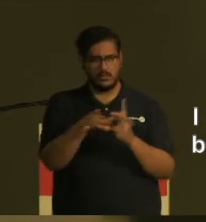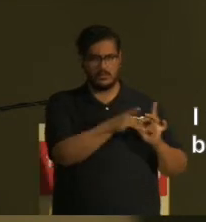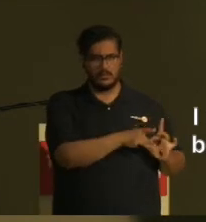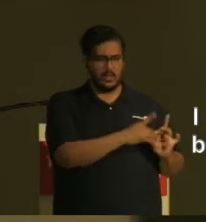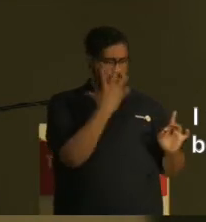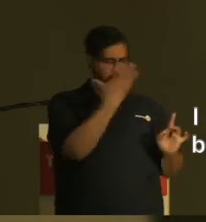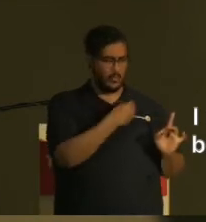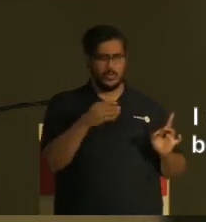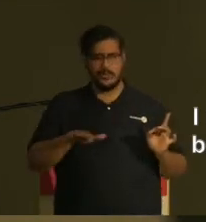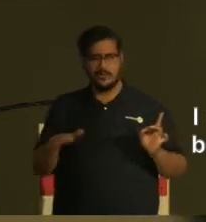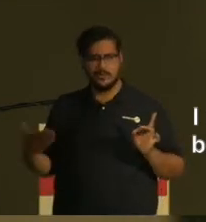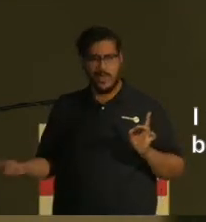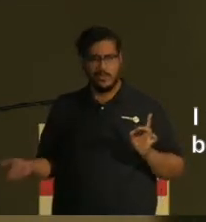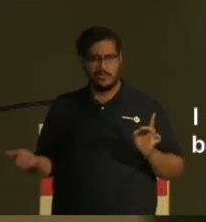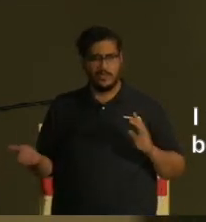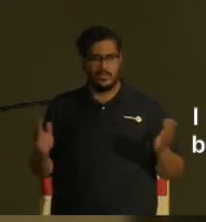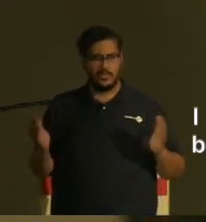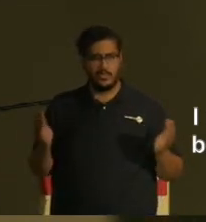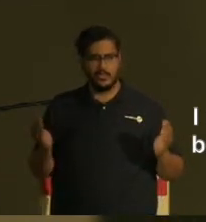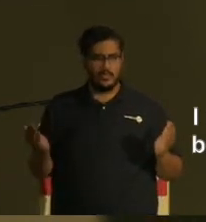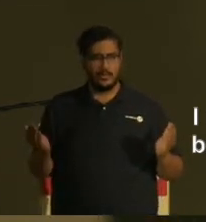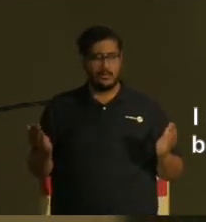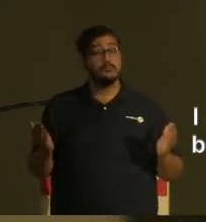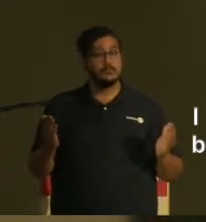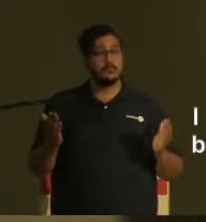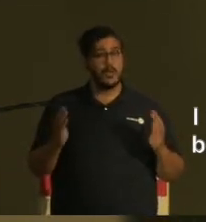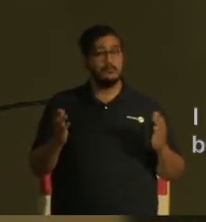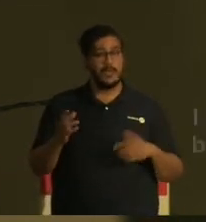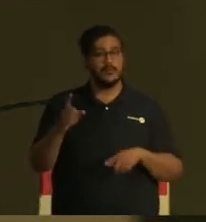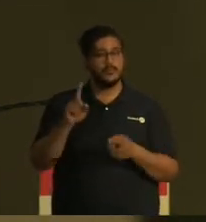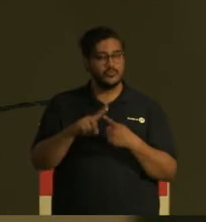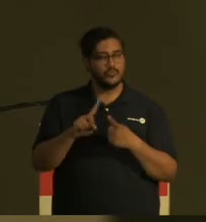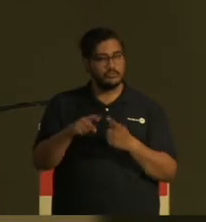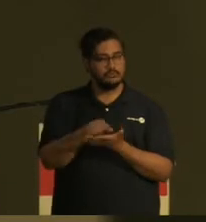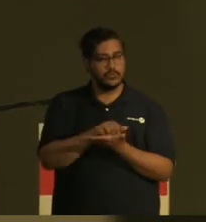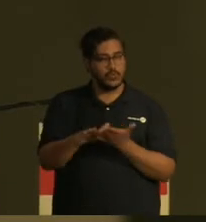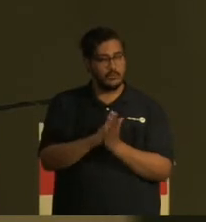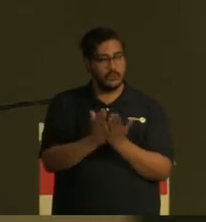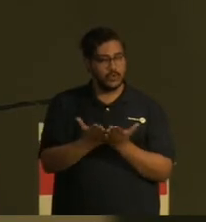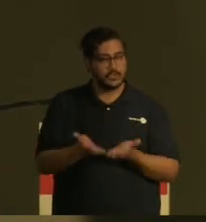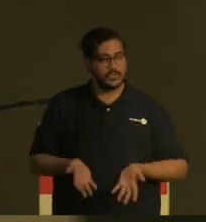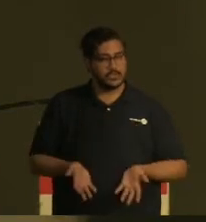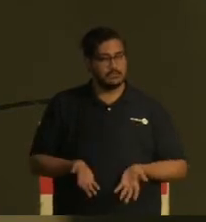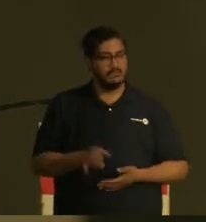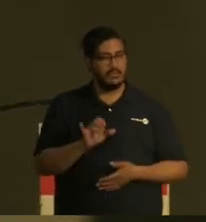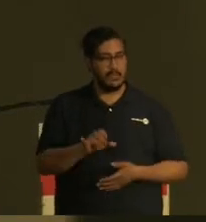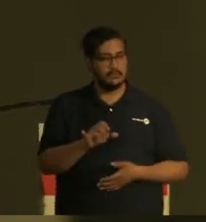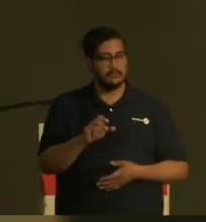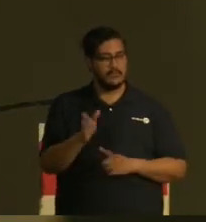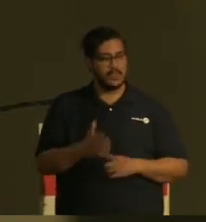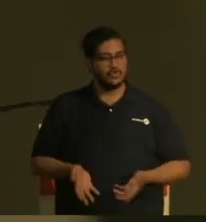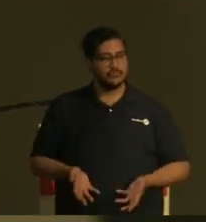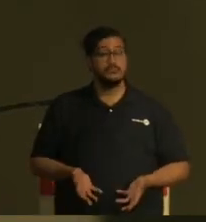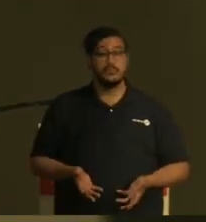la abstracción a una constante bíblica, ¿no?, de los libros sagrados, que es la peste, ¿no? La peste, que ahora